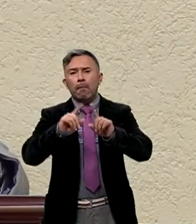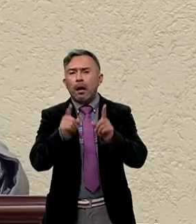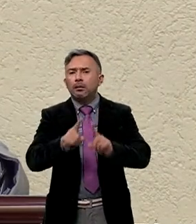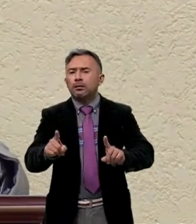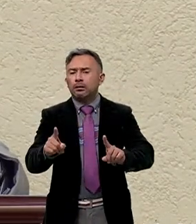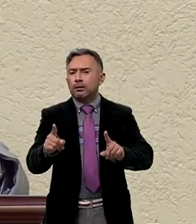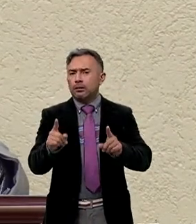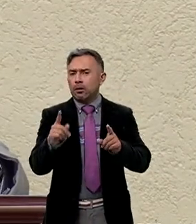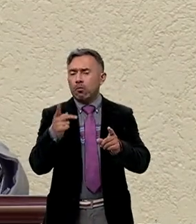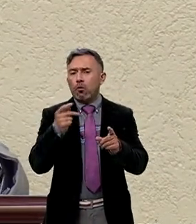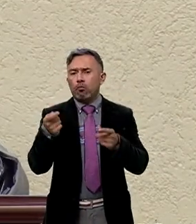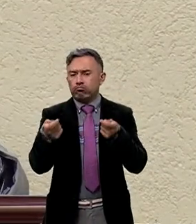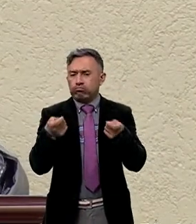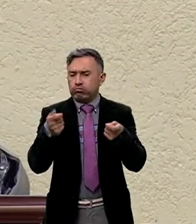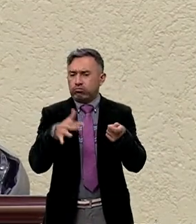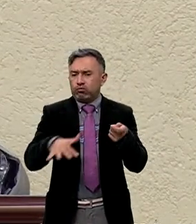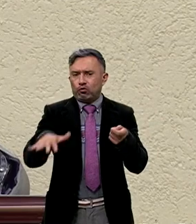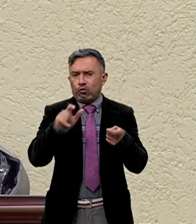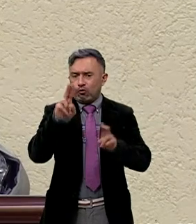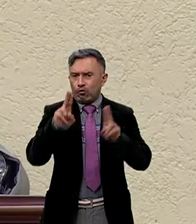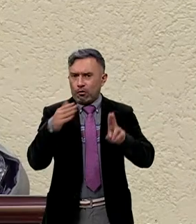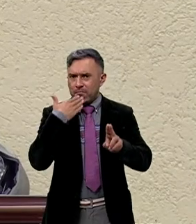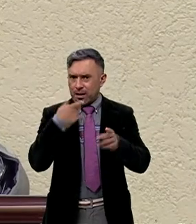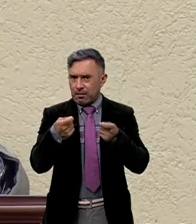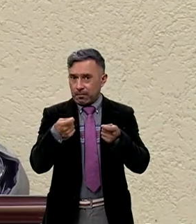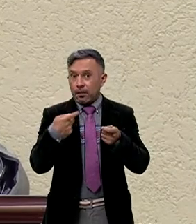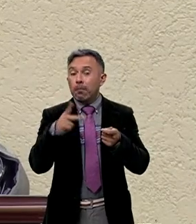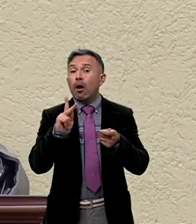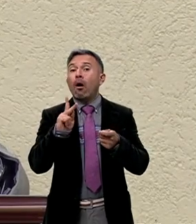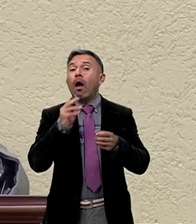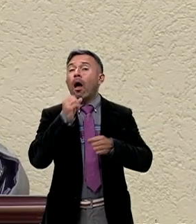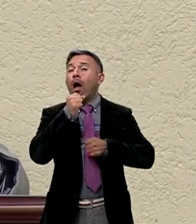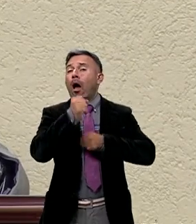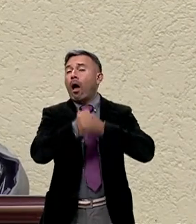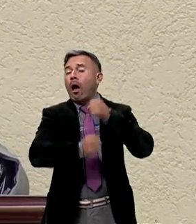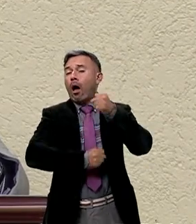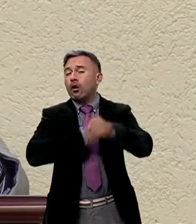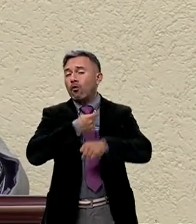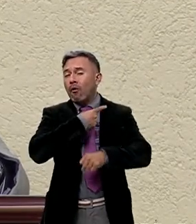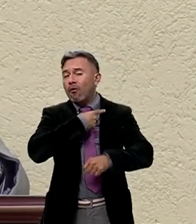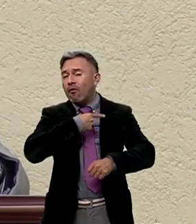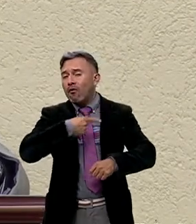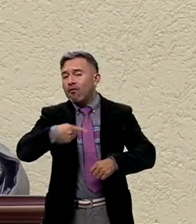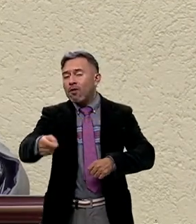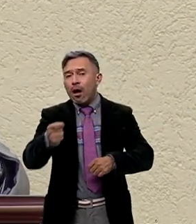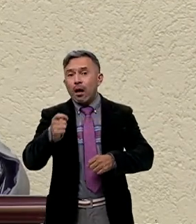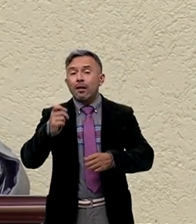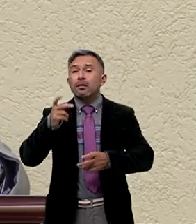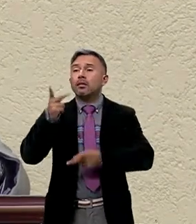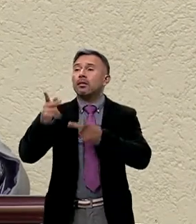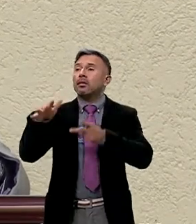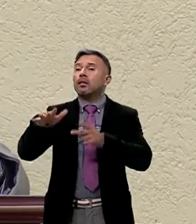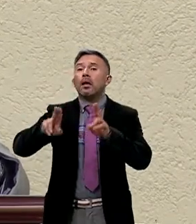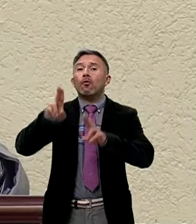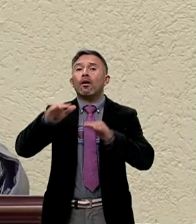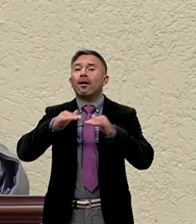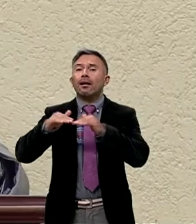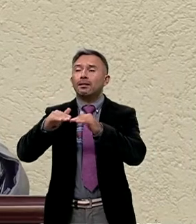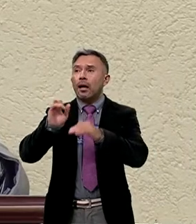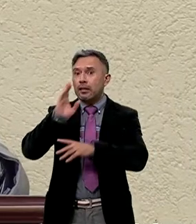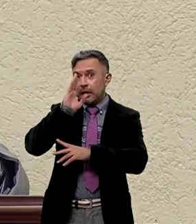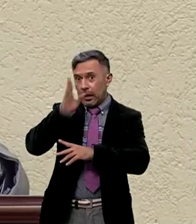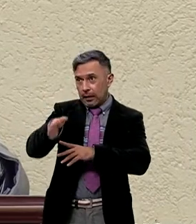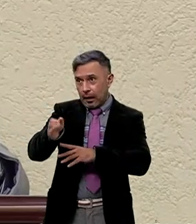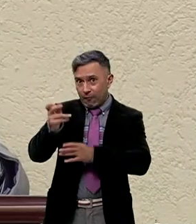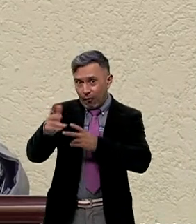pero en toda la historia de nuestra democracia no se había organizado a nivel nacional un ejercicio de democracia directa conforme a los parámetros